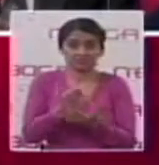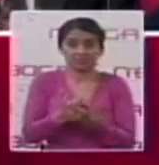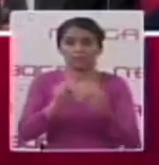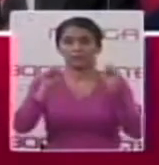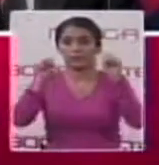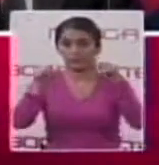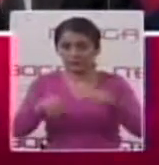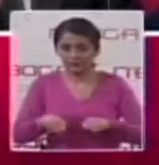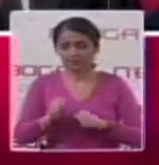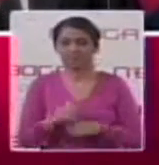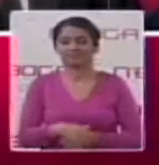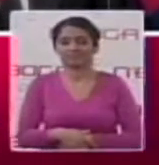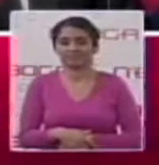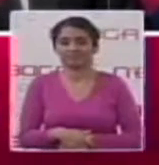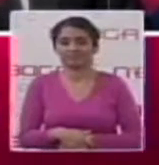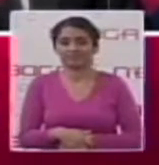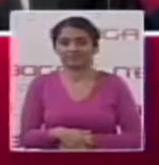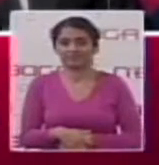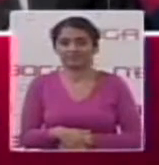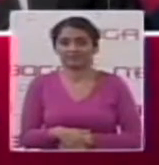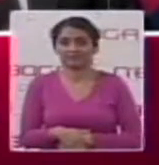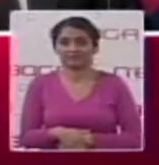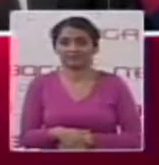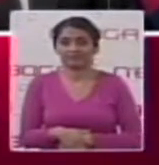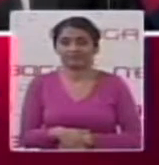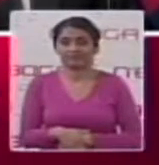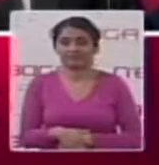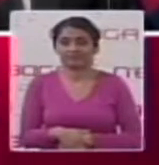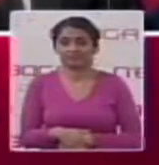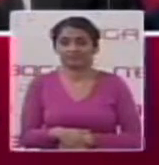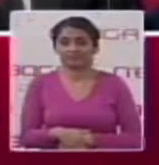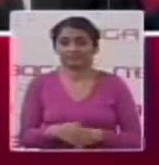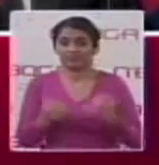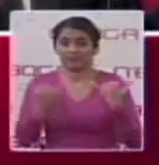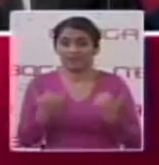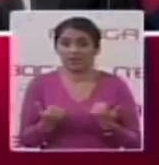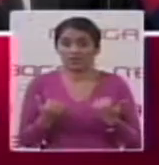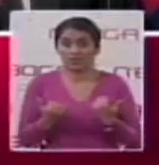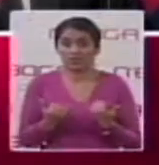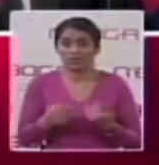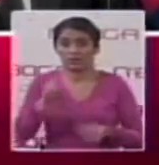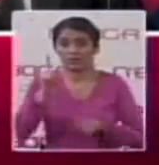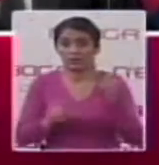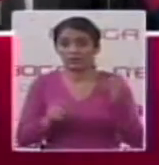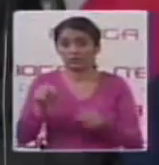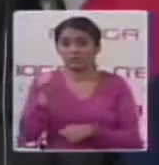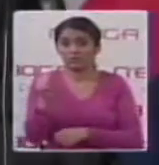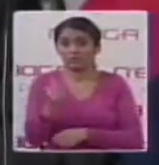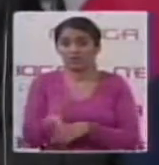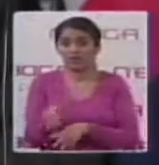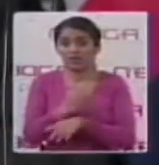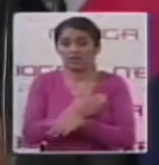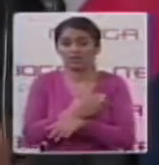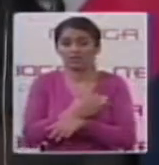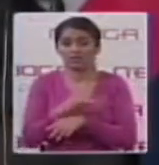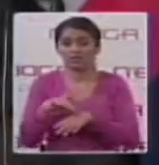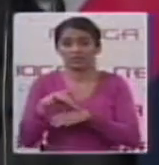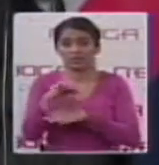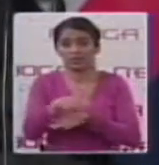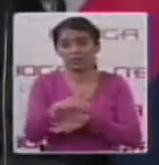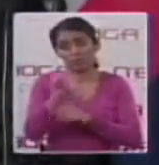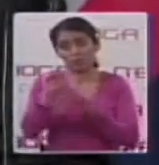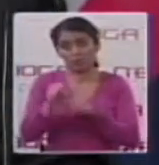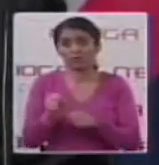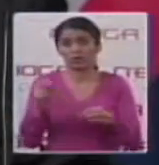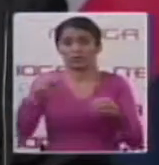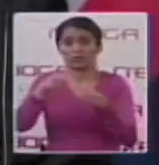únicamente identificándolos y viendo el valor correspondiente a cada uno de ellos, puedan participar de esta